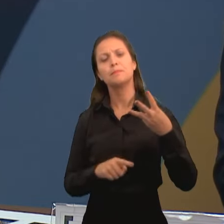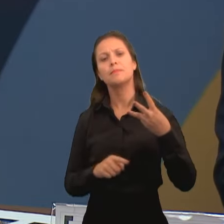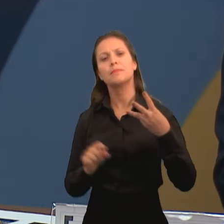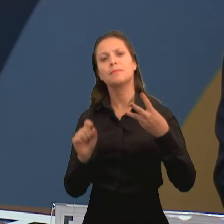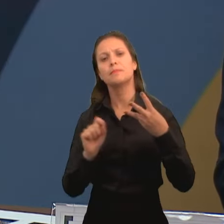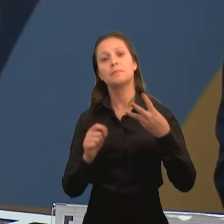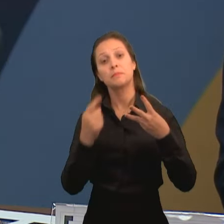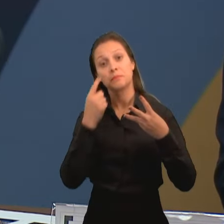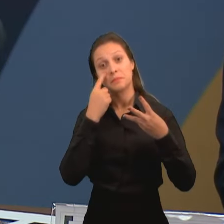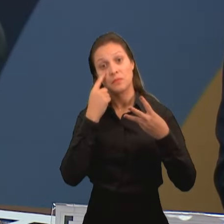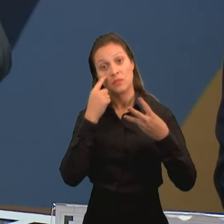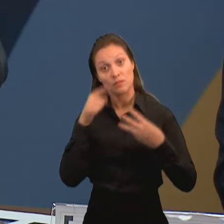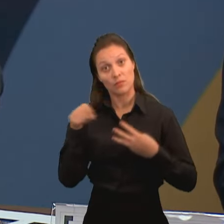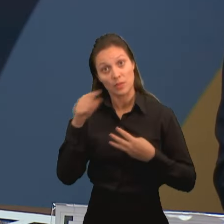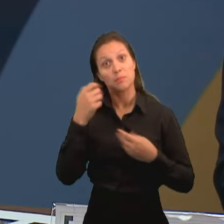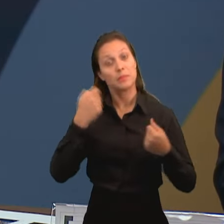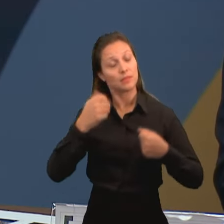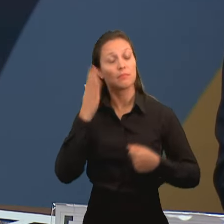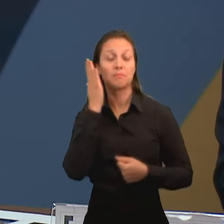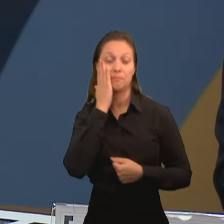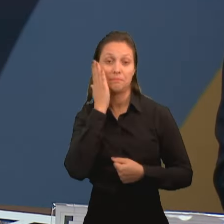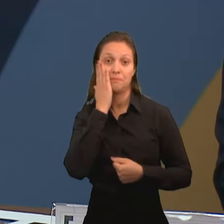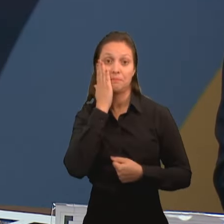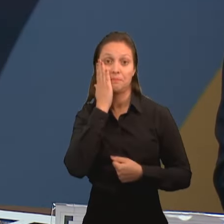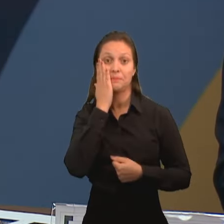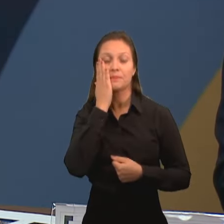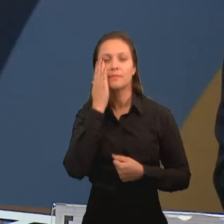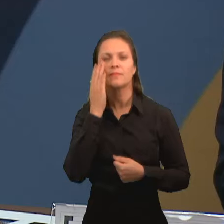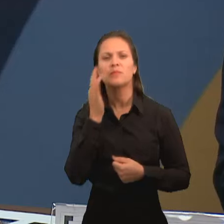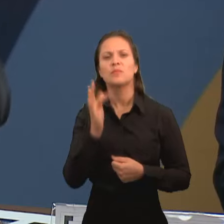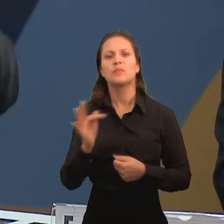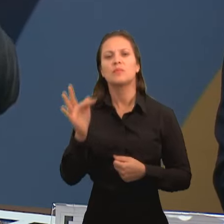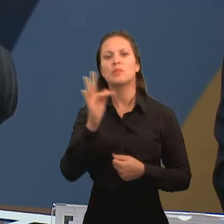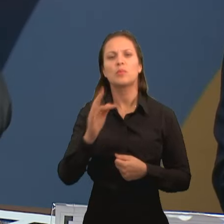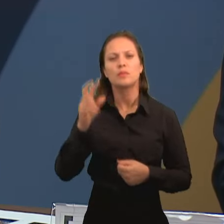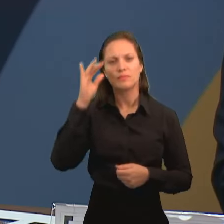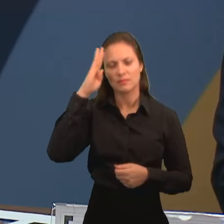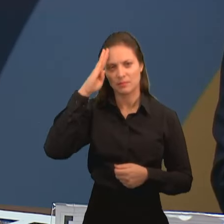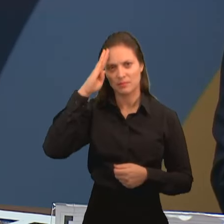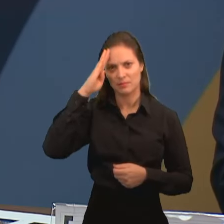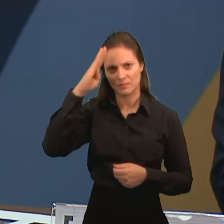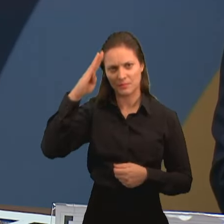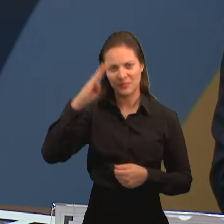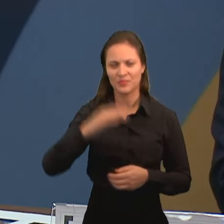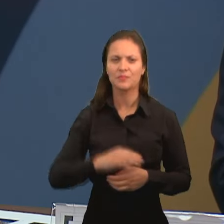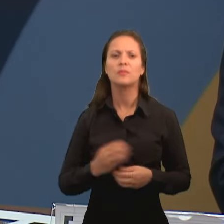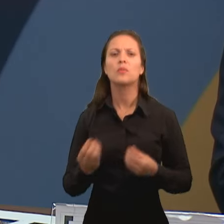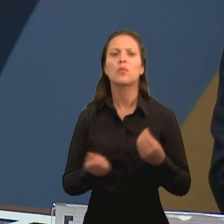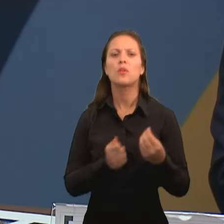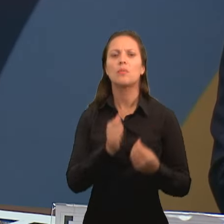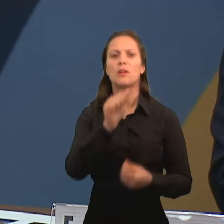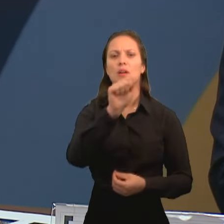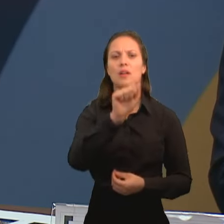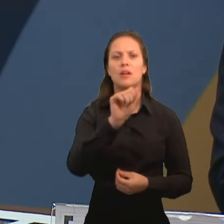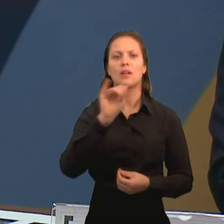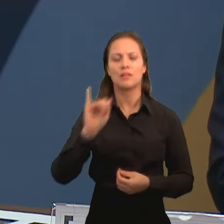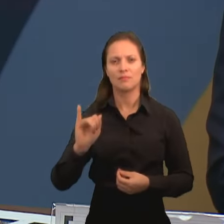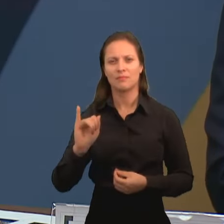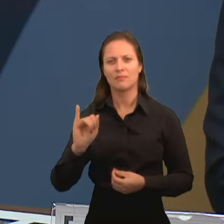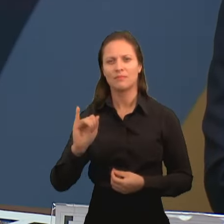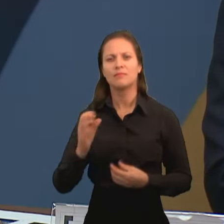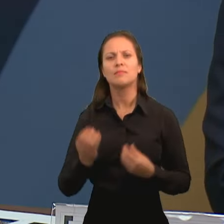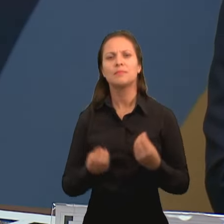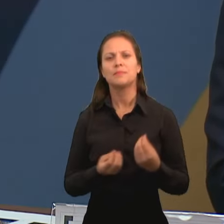tres componentes, tres factores esenciales que todos deben conocer, que son fundamentales para esta explosión de la IA